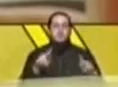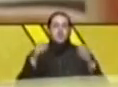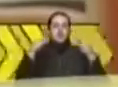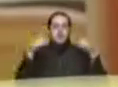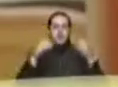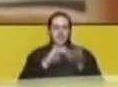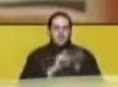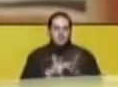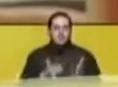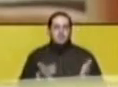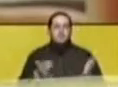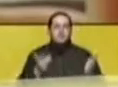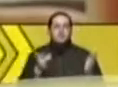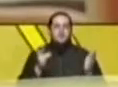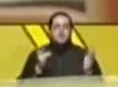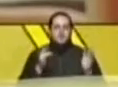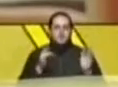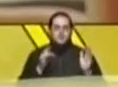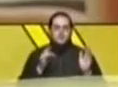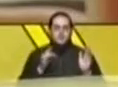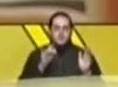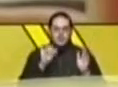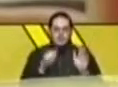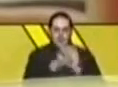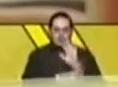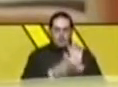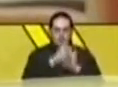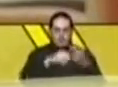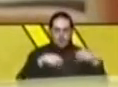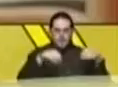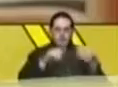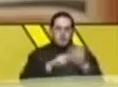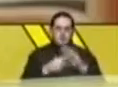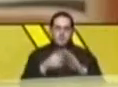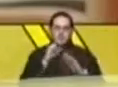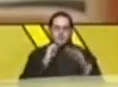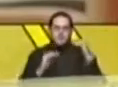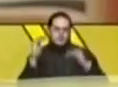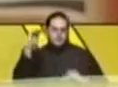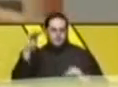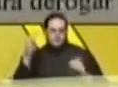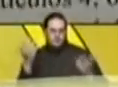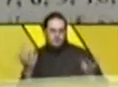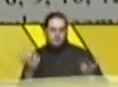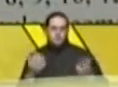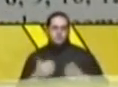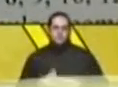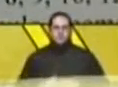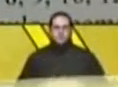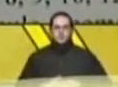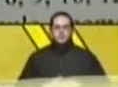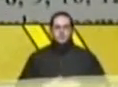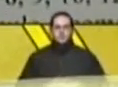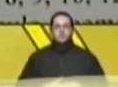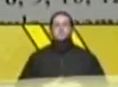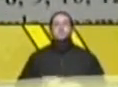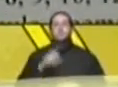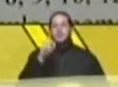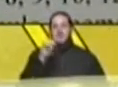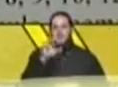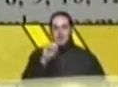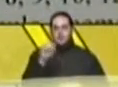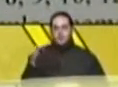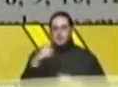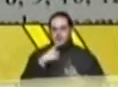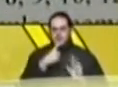farmacias en espacio de esas 6 horas vender, está creando una desigualdad de condiciones en el mercado. Mida también señala que DACO pretende hacer